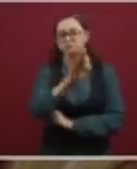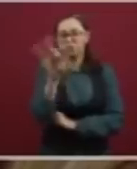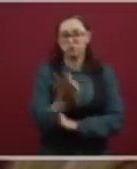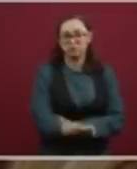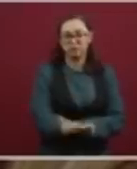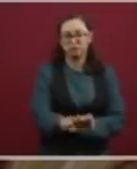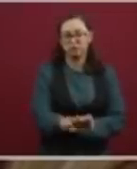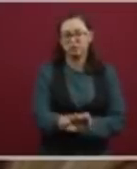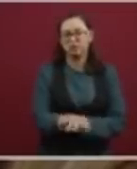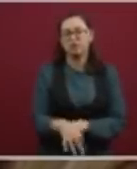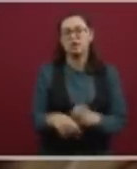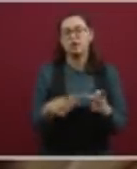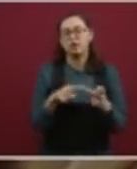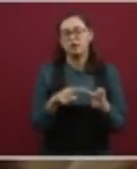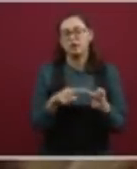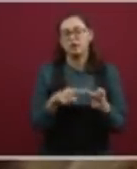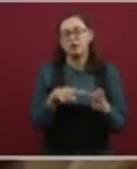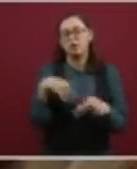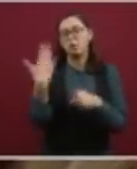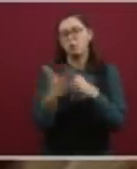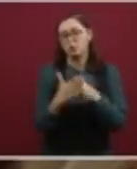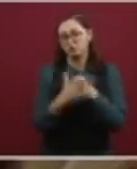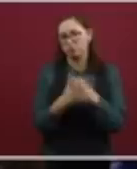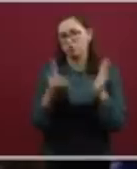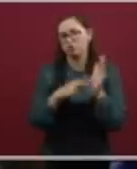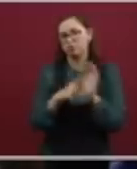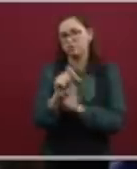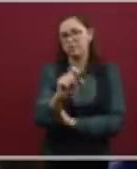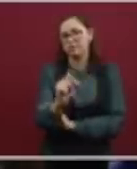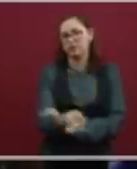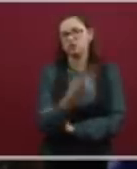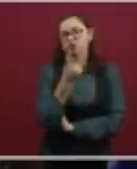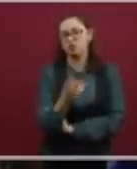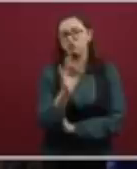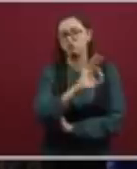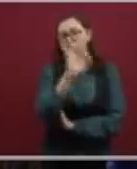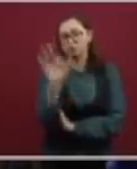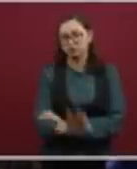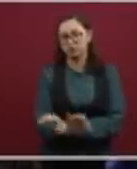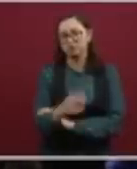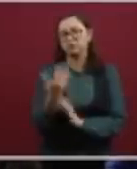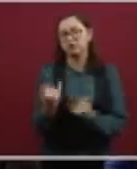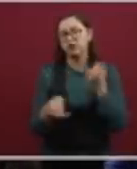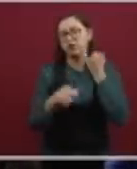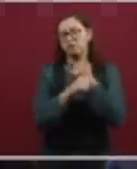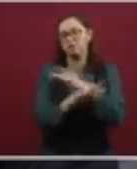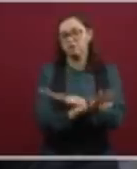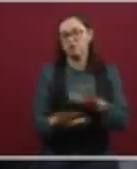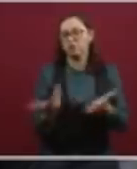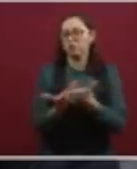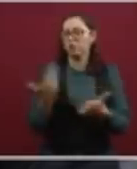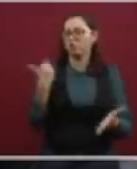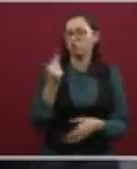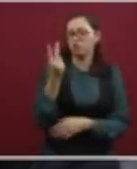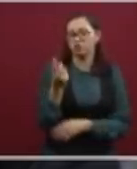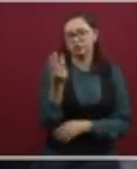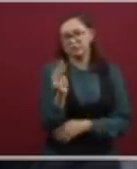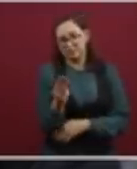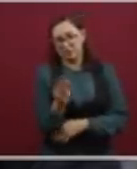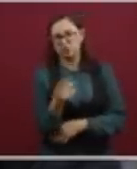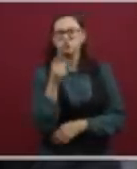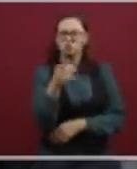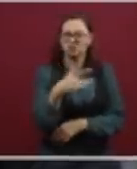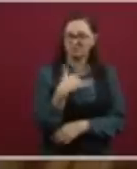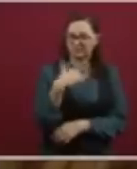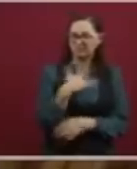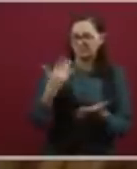1.6% y del 2% para el 2020, en concordancia con el informe que presentó el pasado 2 de mayo. ¿Cuál es su estrategia